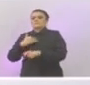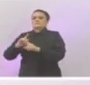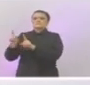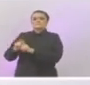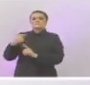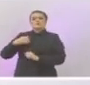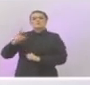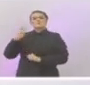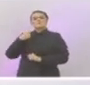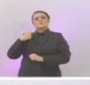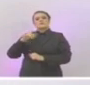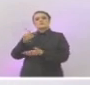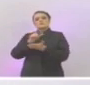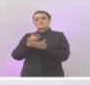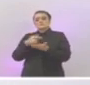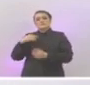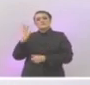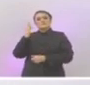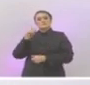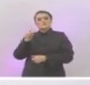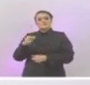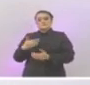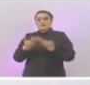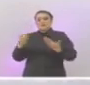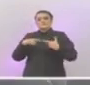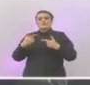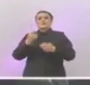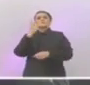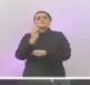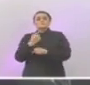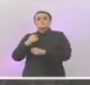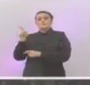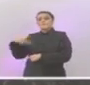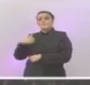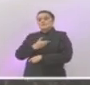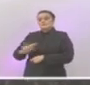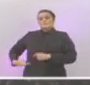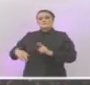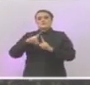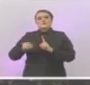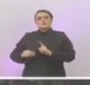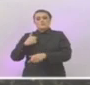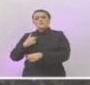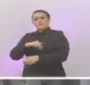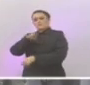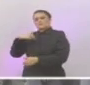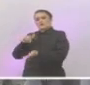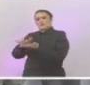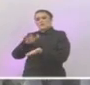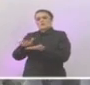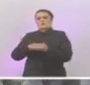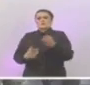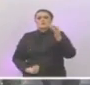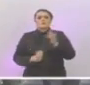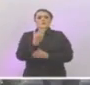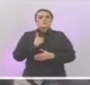abrió el Poder Legislativo Federal para ello, secundamos el proyecto del Presidente de la República para la creación de la Guardia